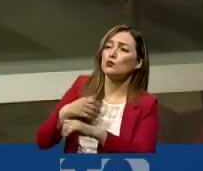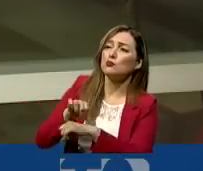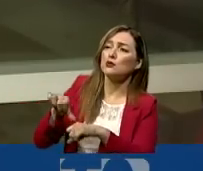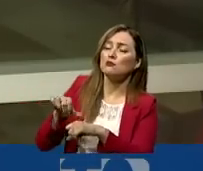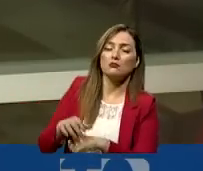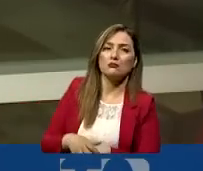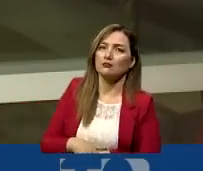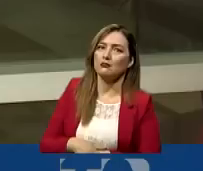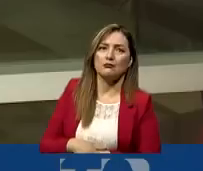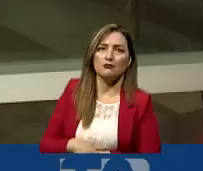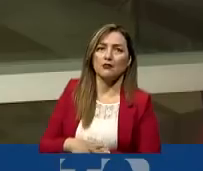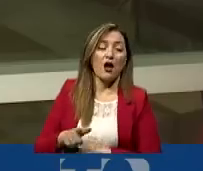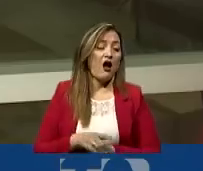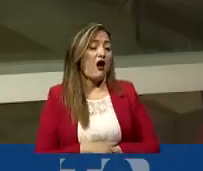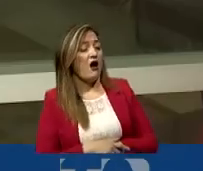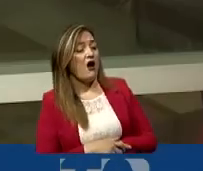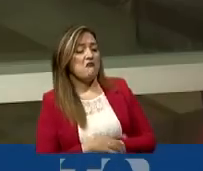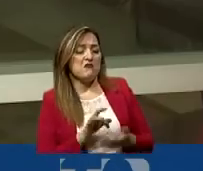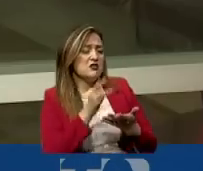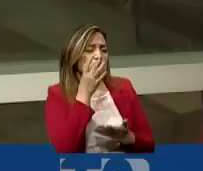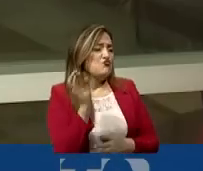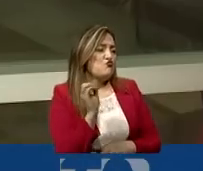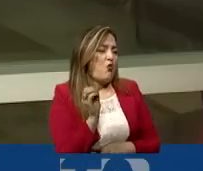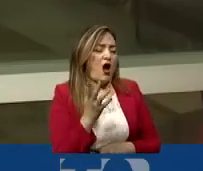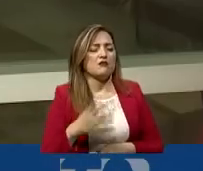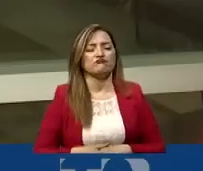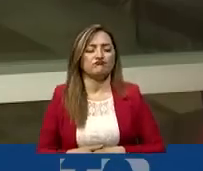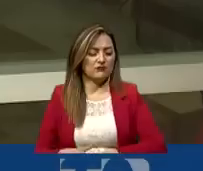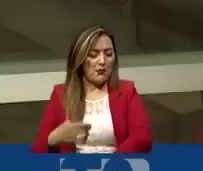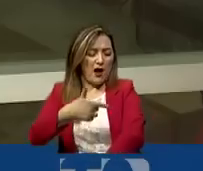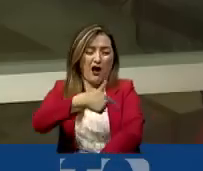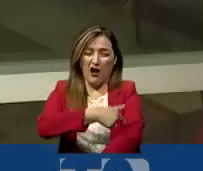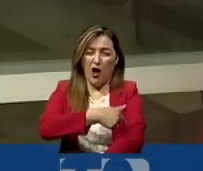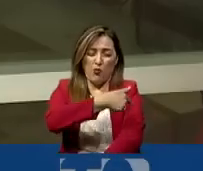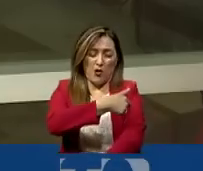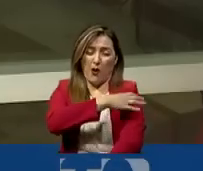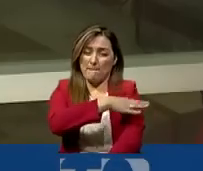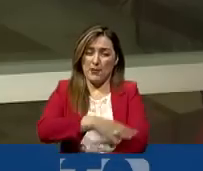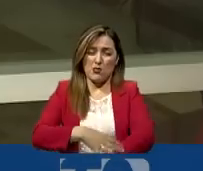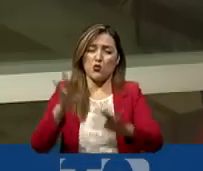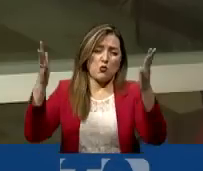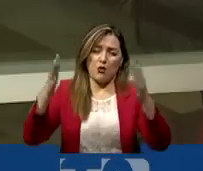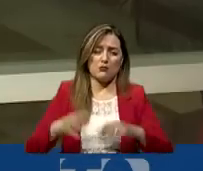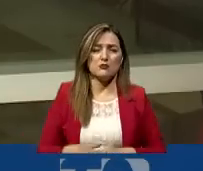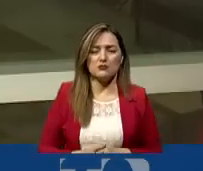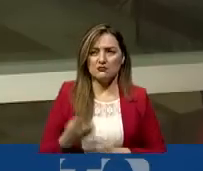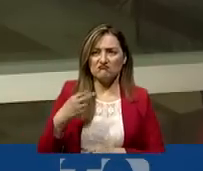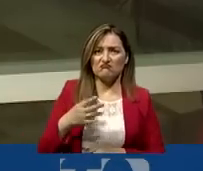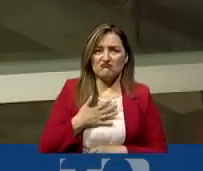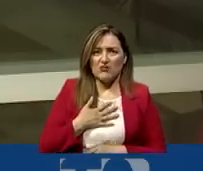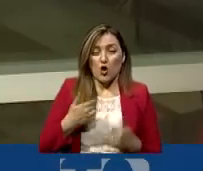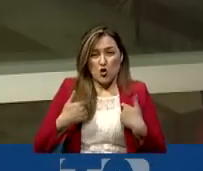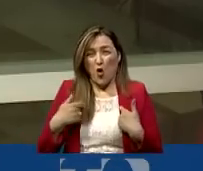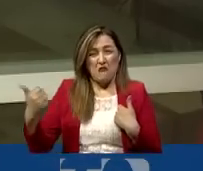han puesto muchas excusas, que no hay medicamento, que no hay clavos. Y así como a otras personas he visto también que le siguen dando largas, que